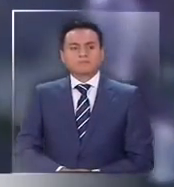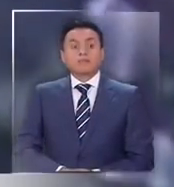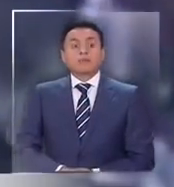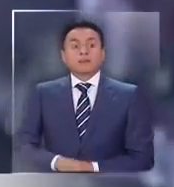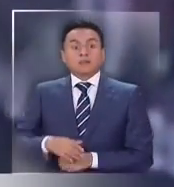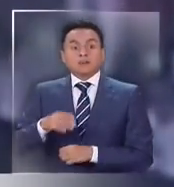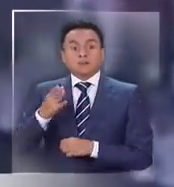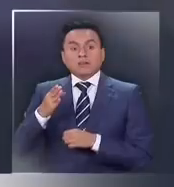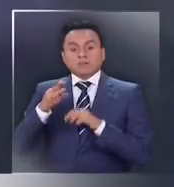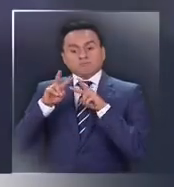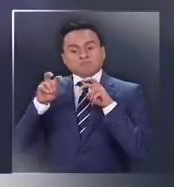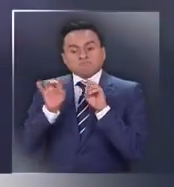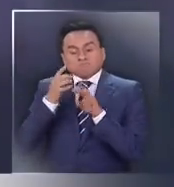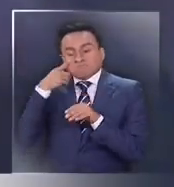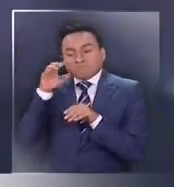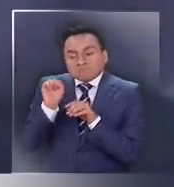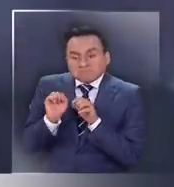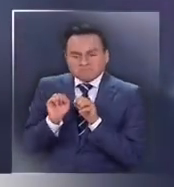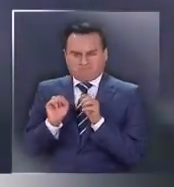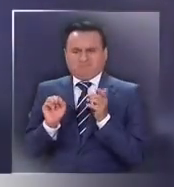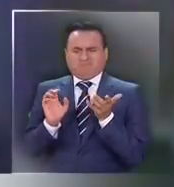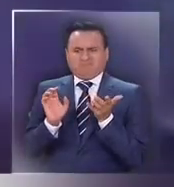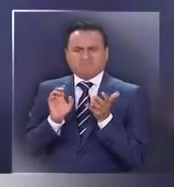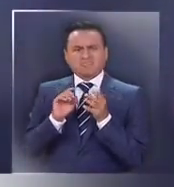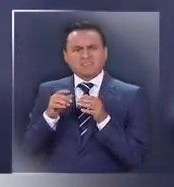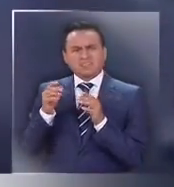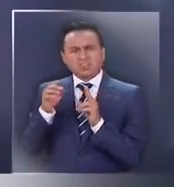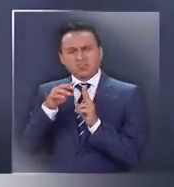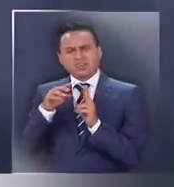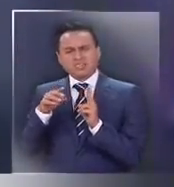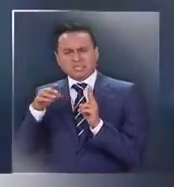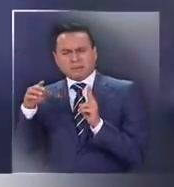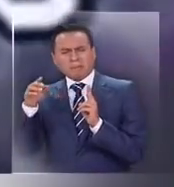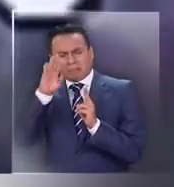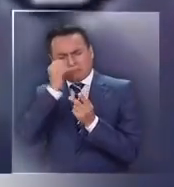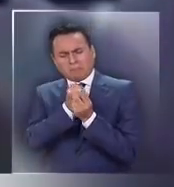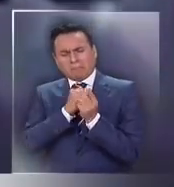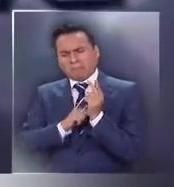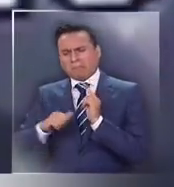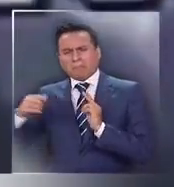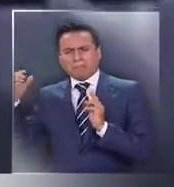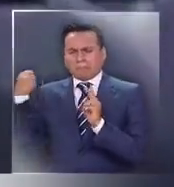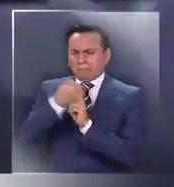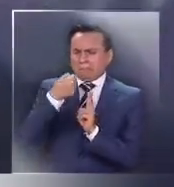Lo que era un patrullaje preventivo terminó en esta brutal golpiza contra 2 carabineros en Iquique.